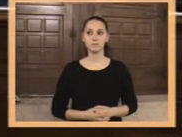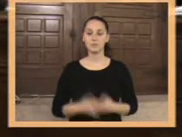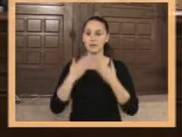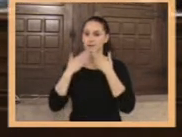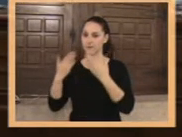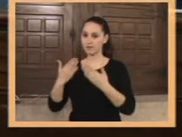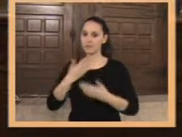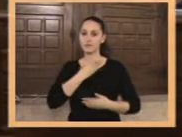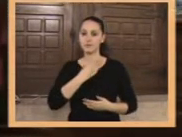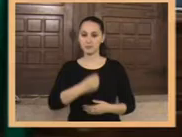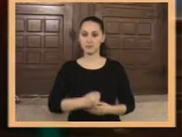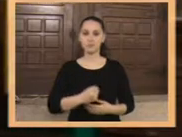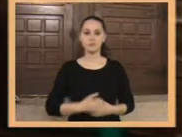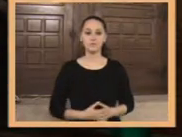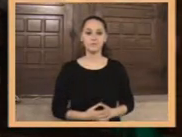señor alcalde.